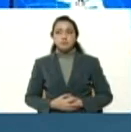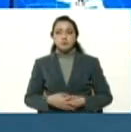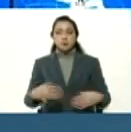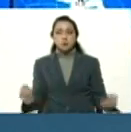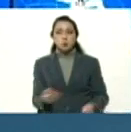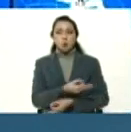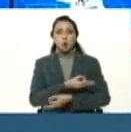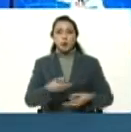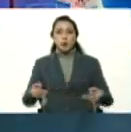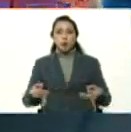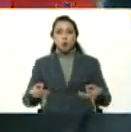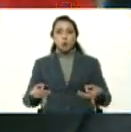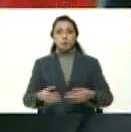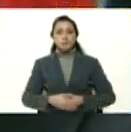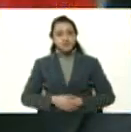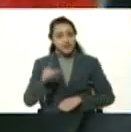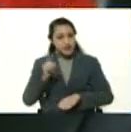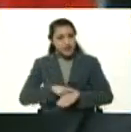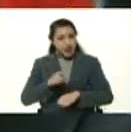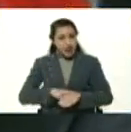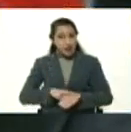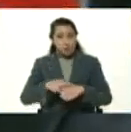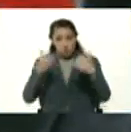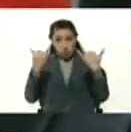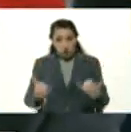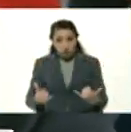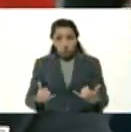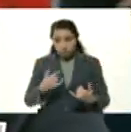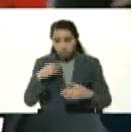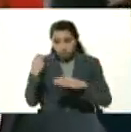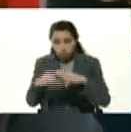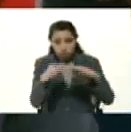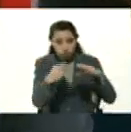Correcto. Tiempo real, respondiendo mensajes. Hay que